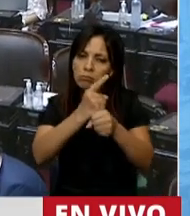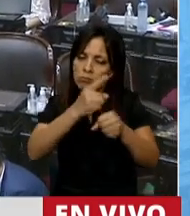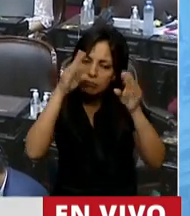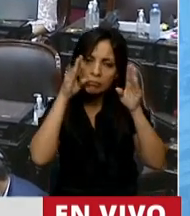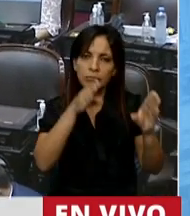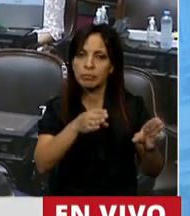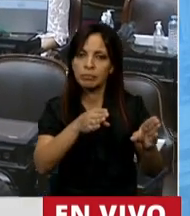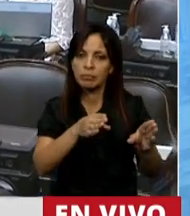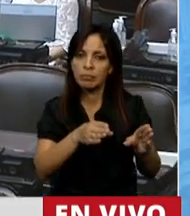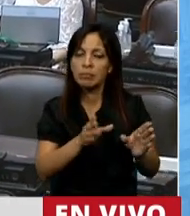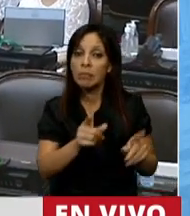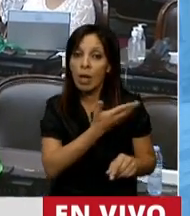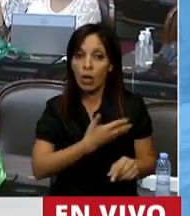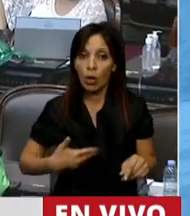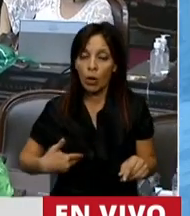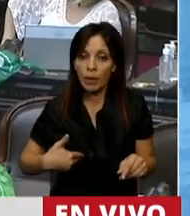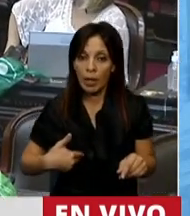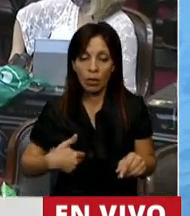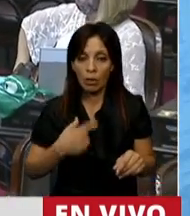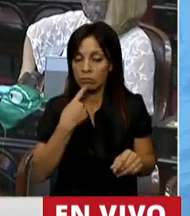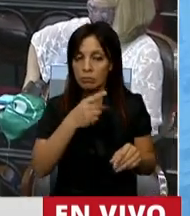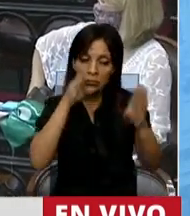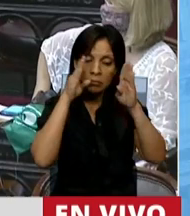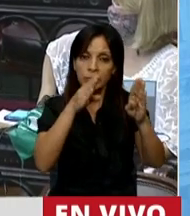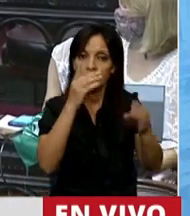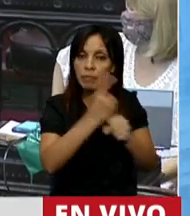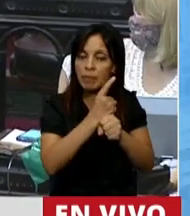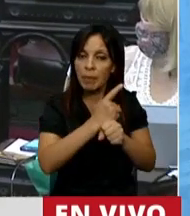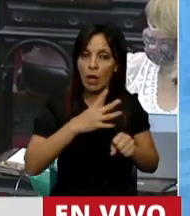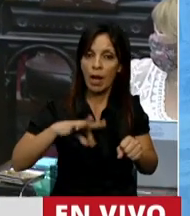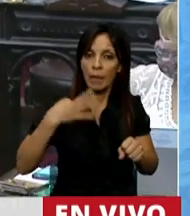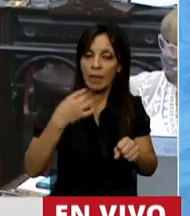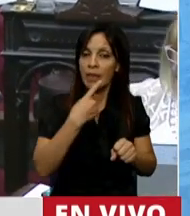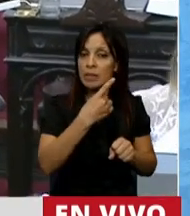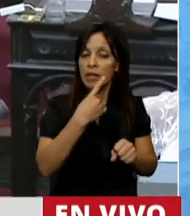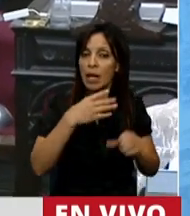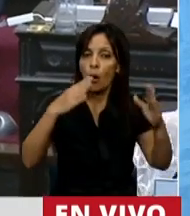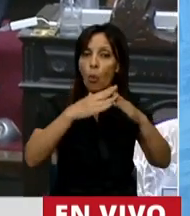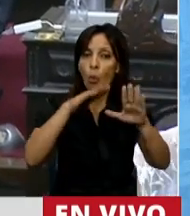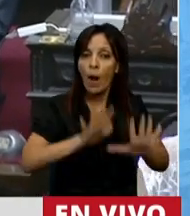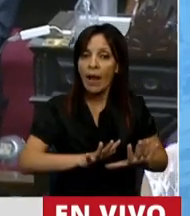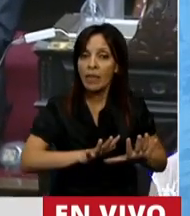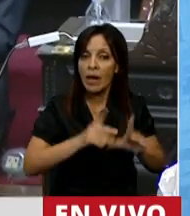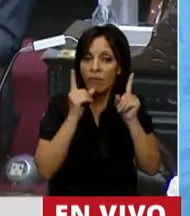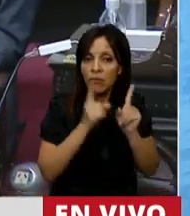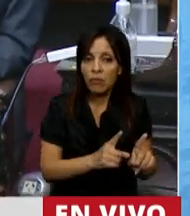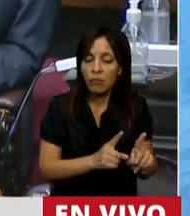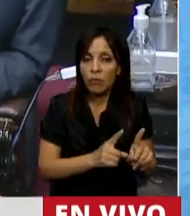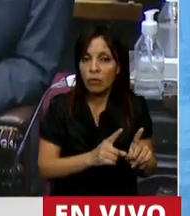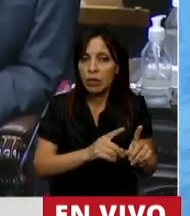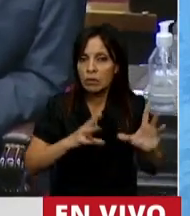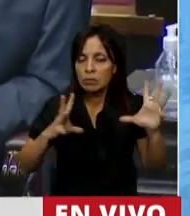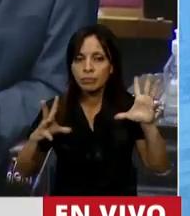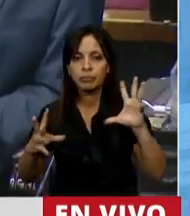este gobierno ha puesto la vida en valores absolutos que ha elegido una cuarentena que nos llevó al total, a la total